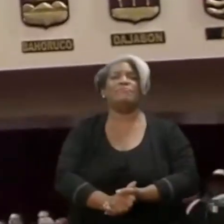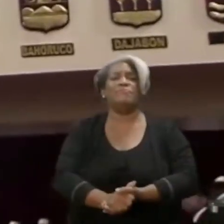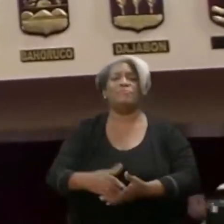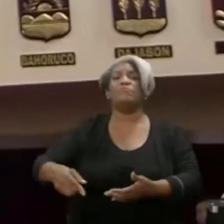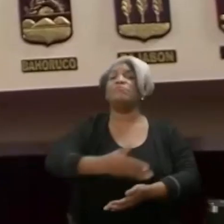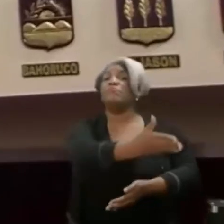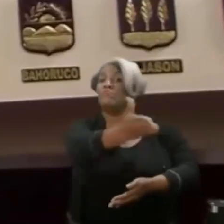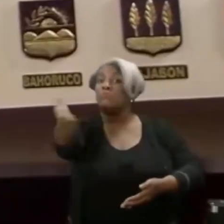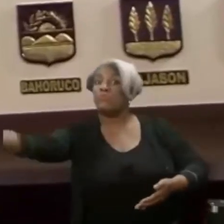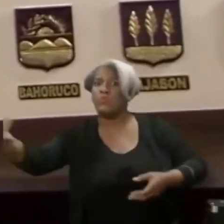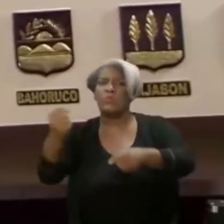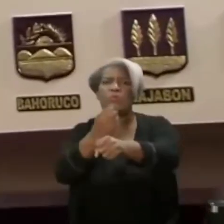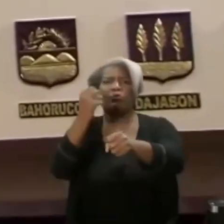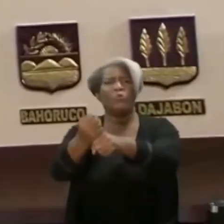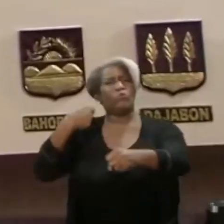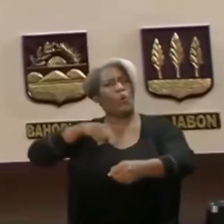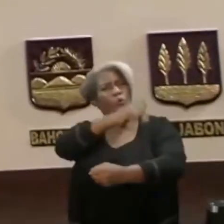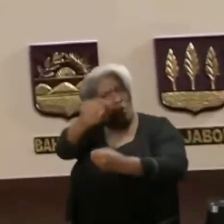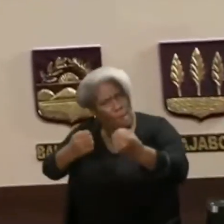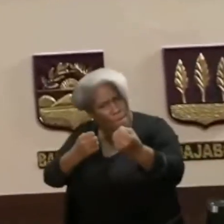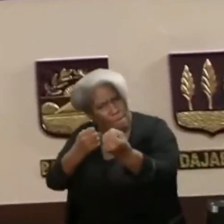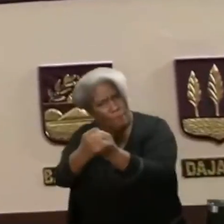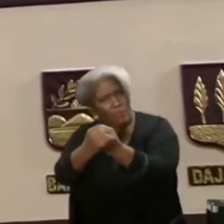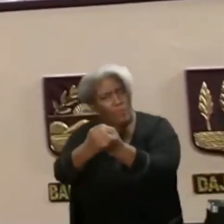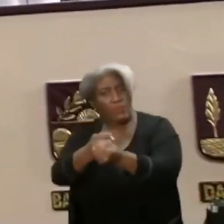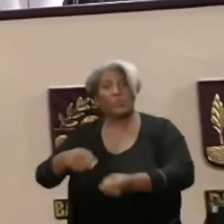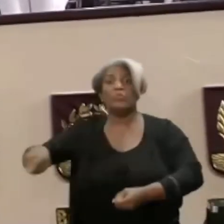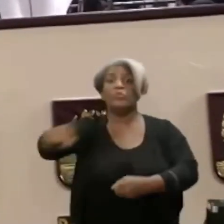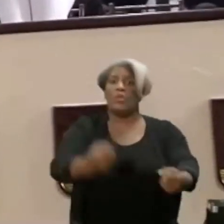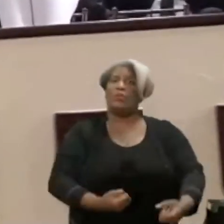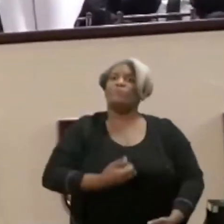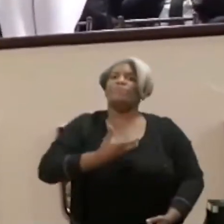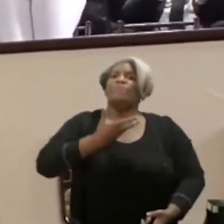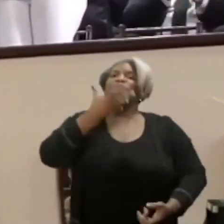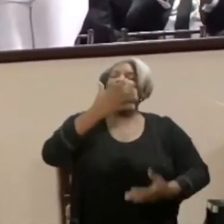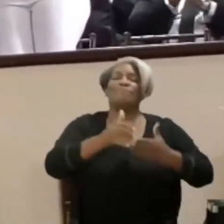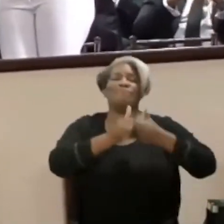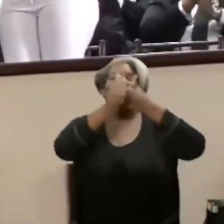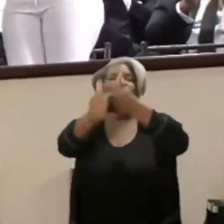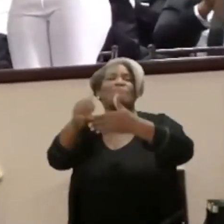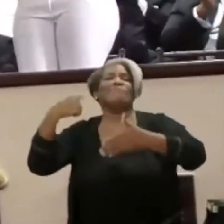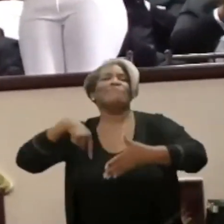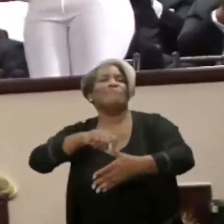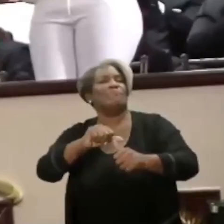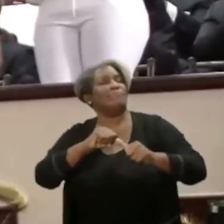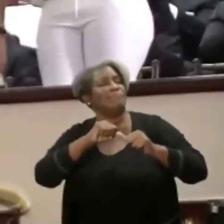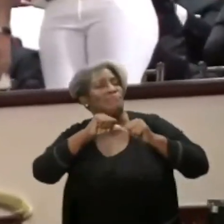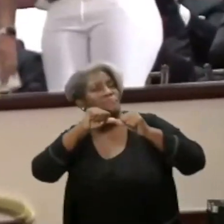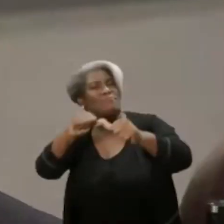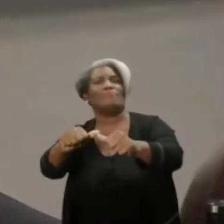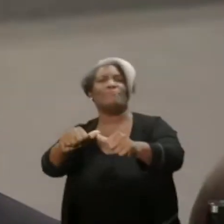Por ustedes trabajamos, ustedes nos inspiran y son la guía.